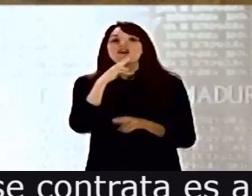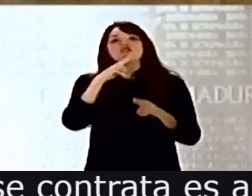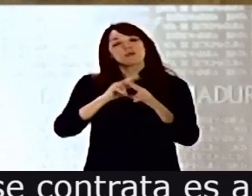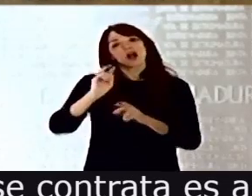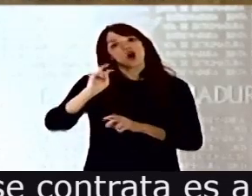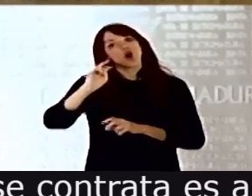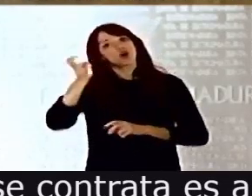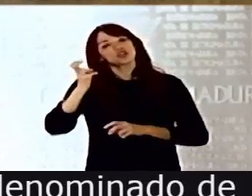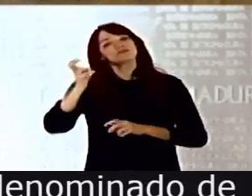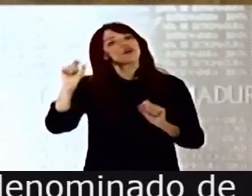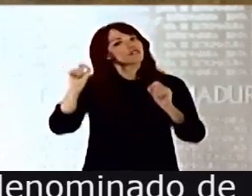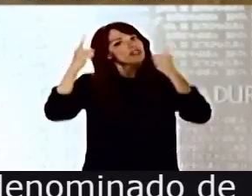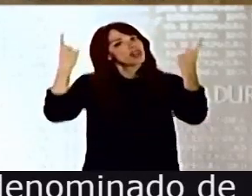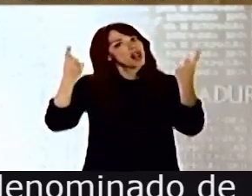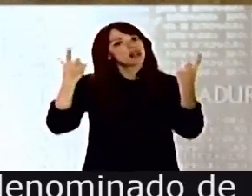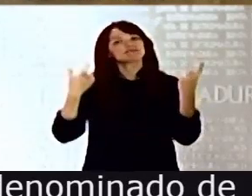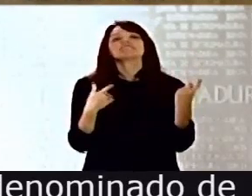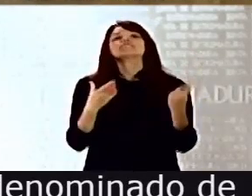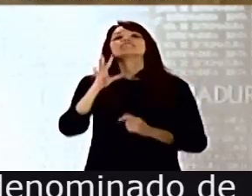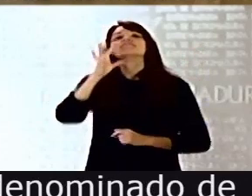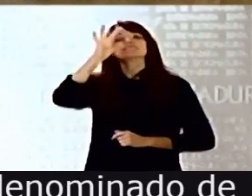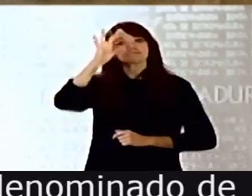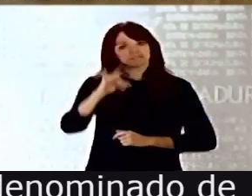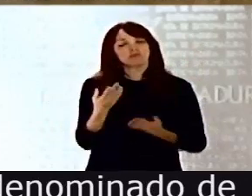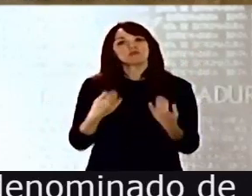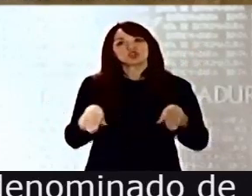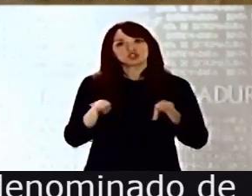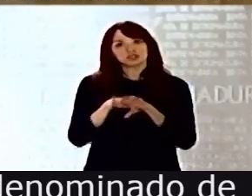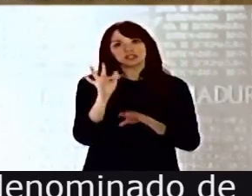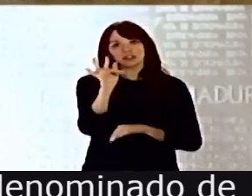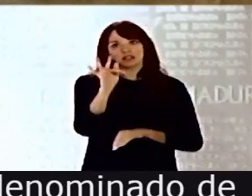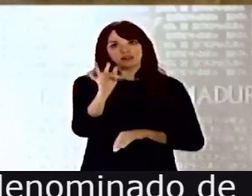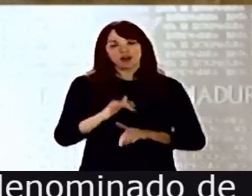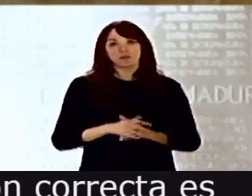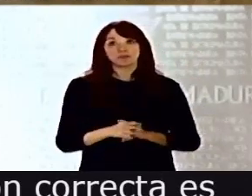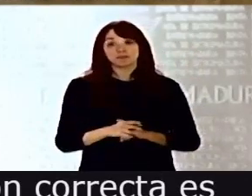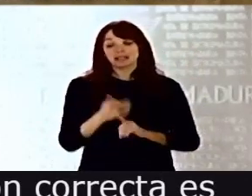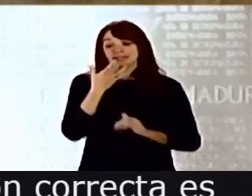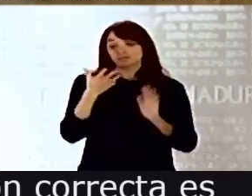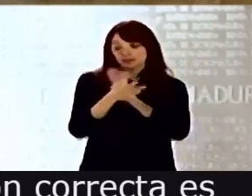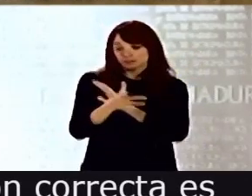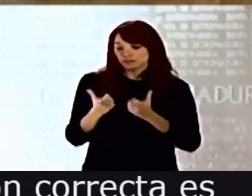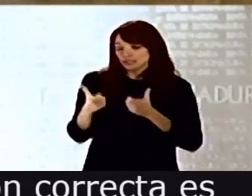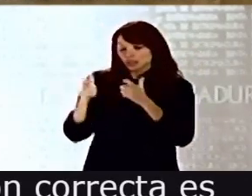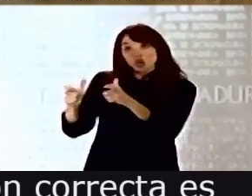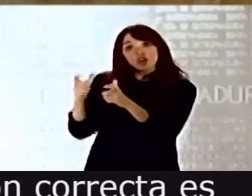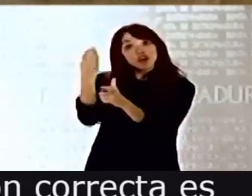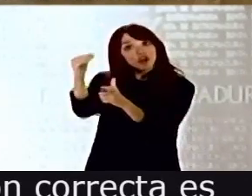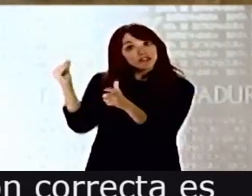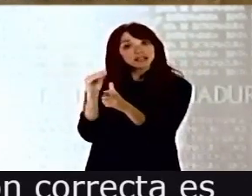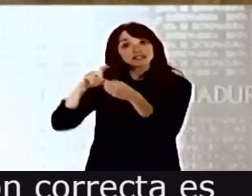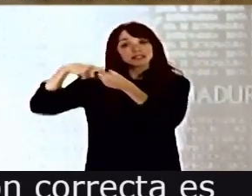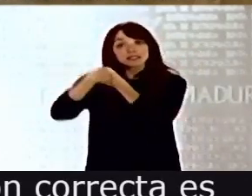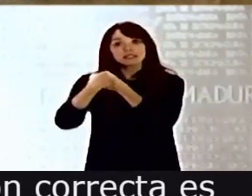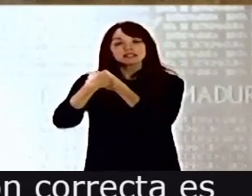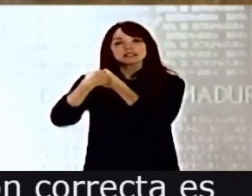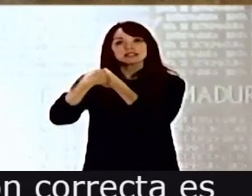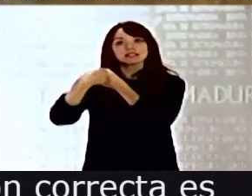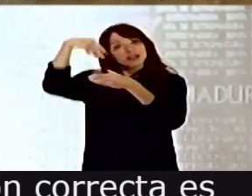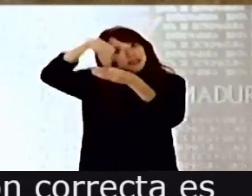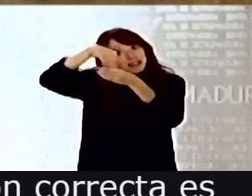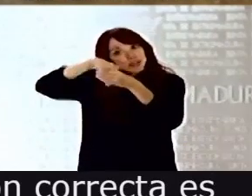dicho, la denominación correcta es afirmación positiva. Hay un sector que son los jóvenes y dentro de los